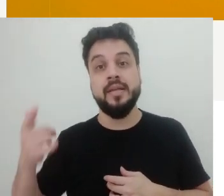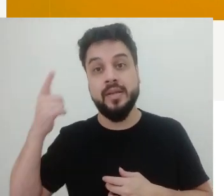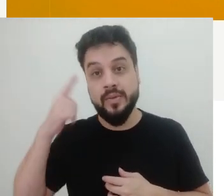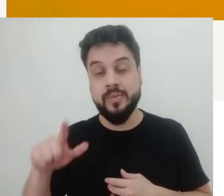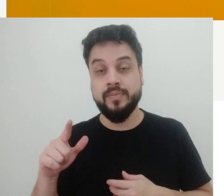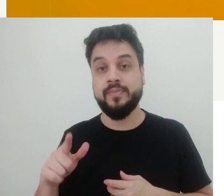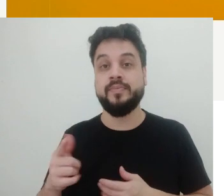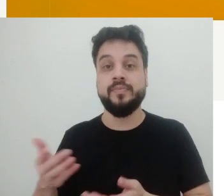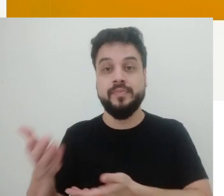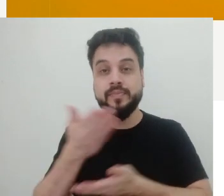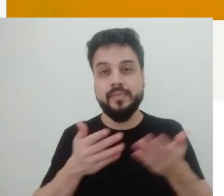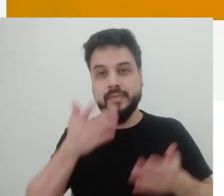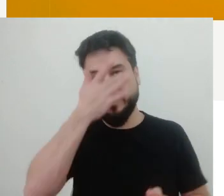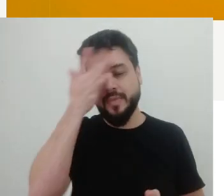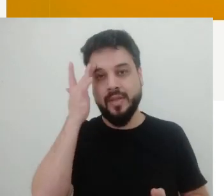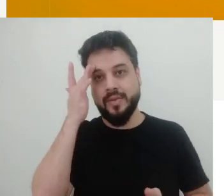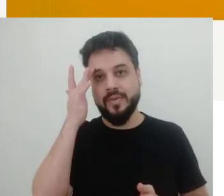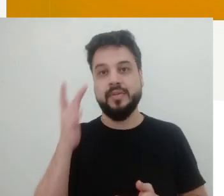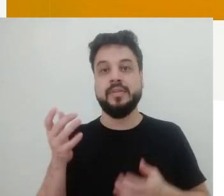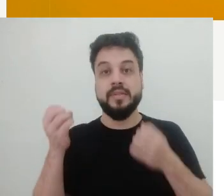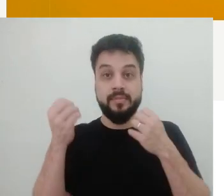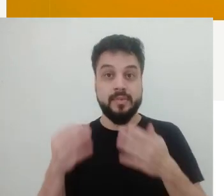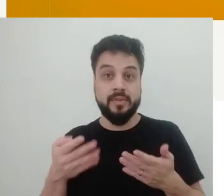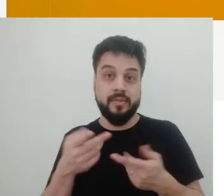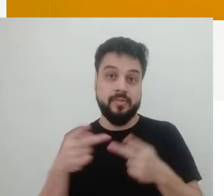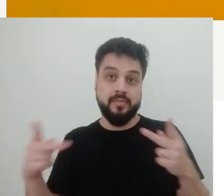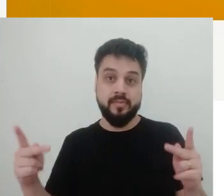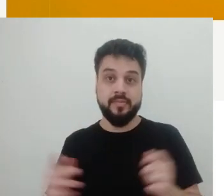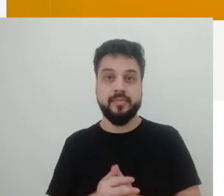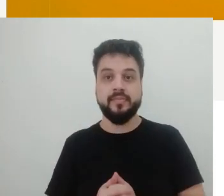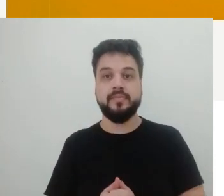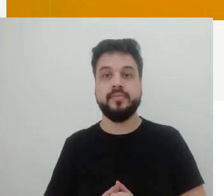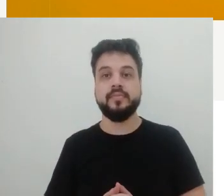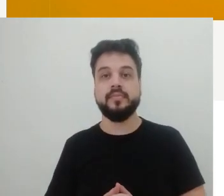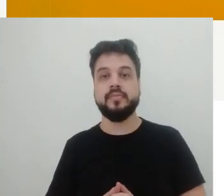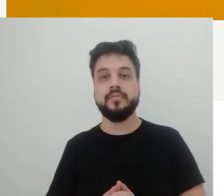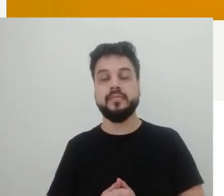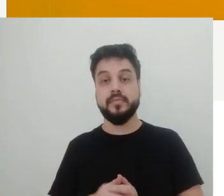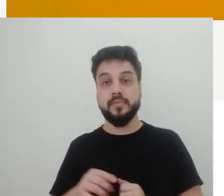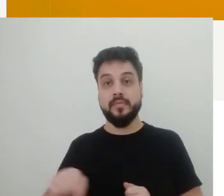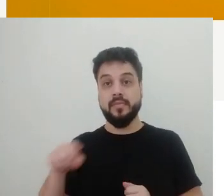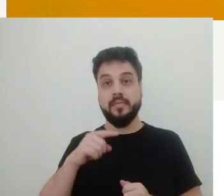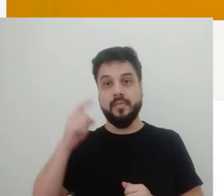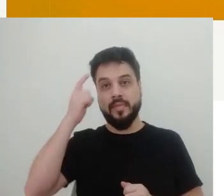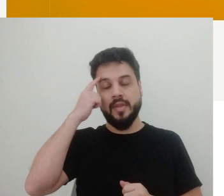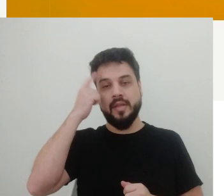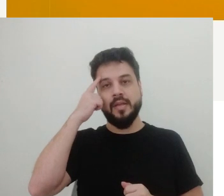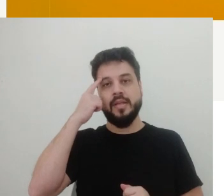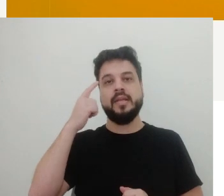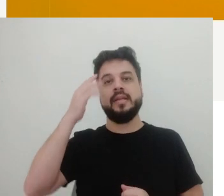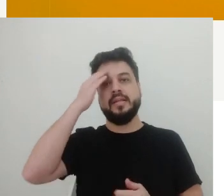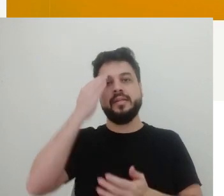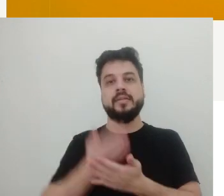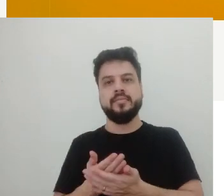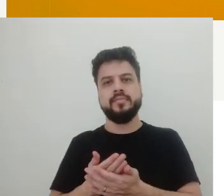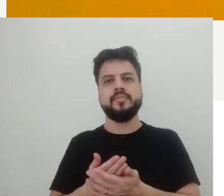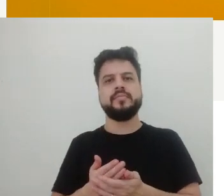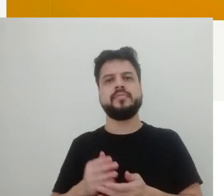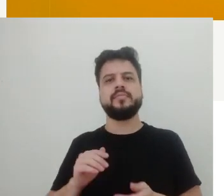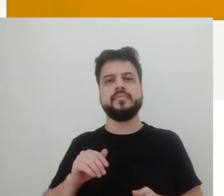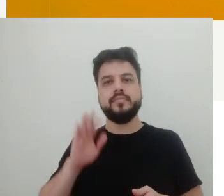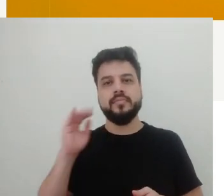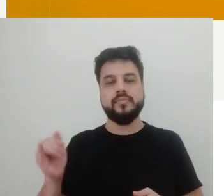la filosofía. Y con respecto a la historiografía, la noción que en distintas épocas